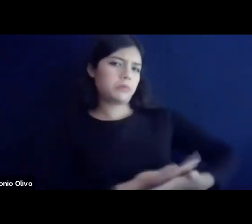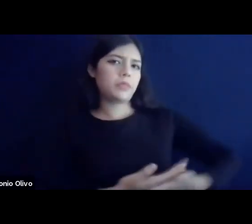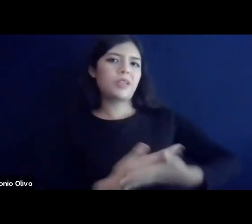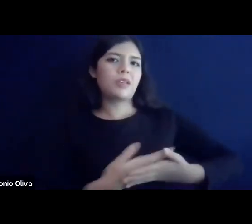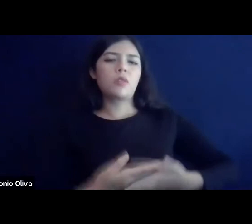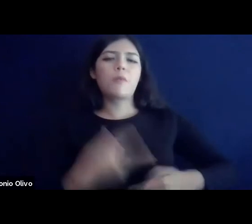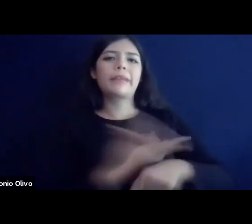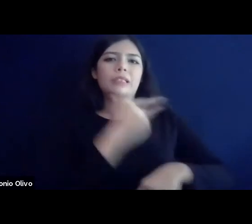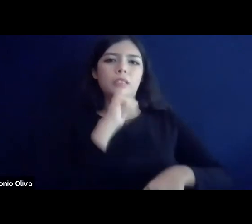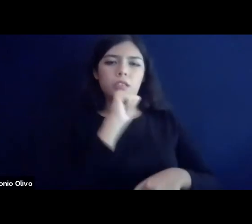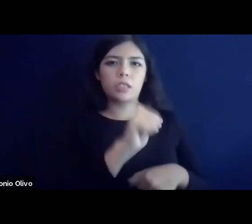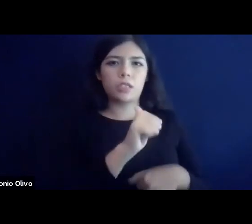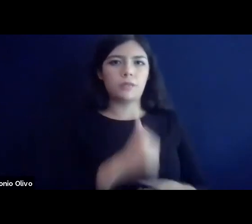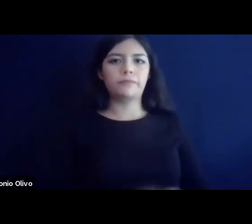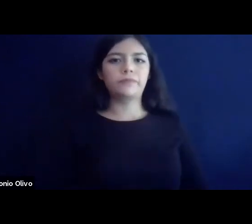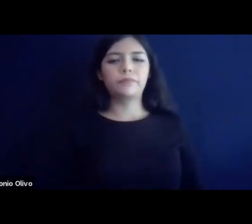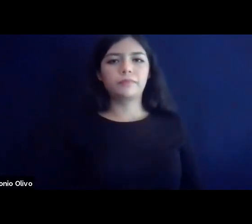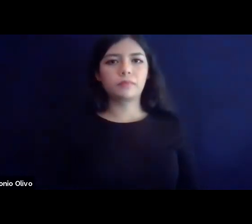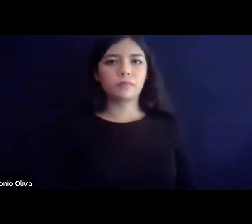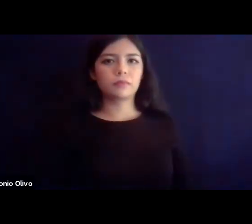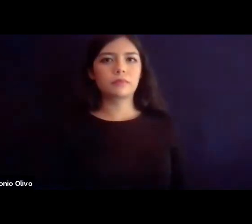y resulta